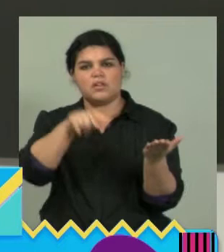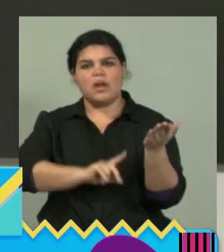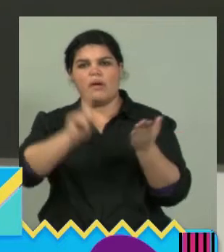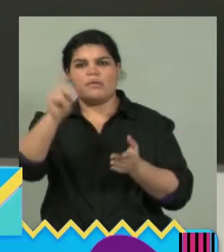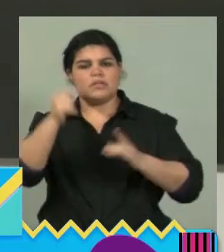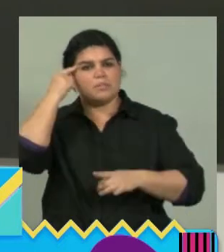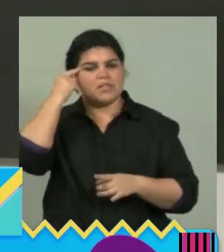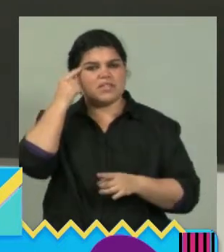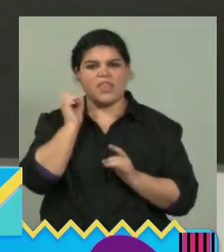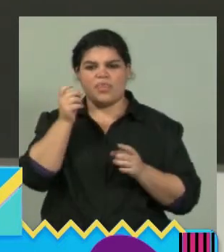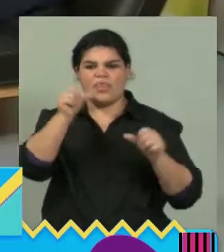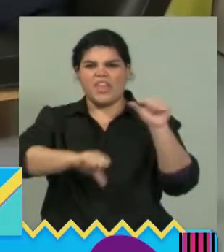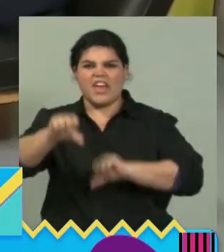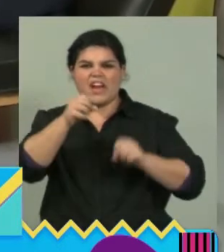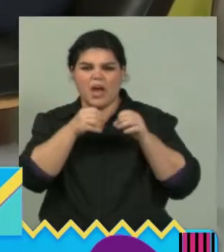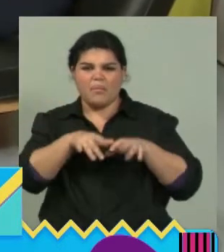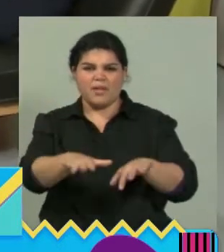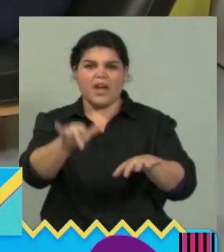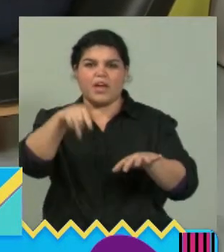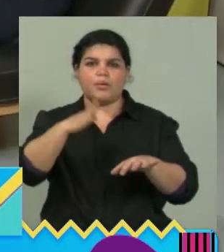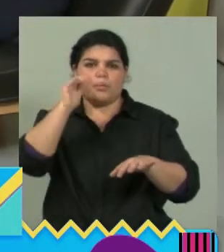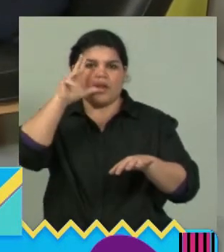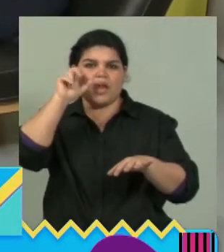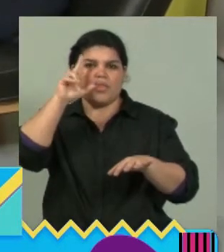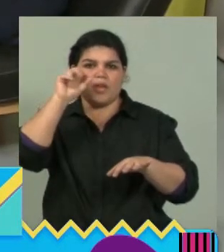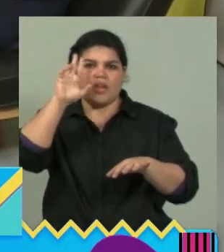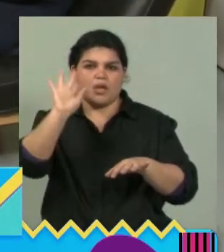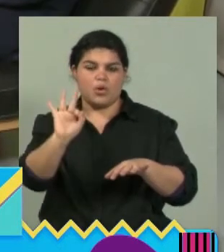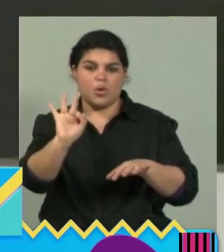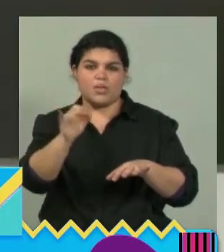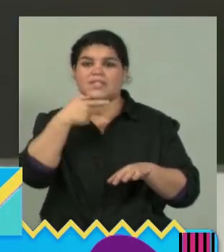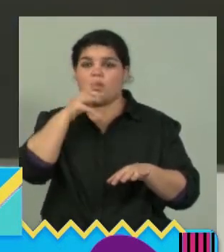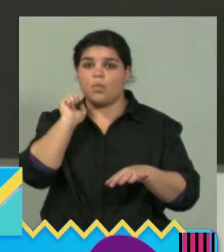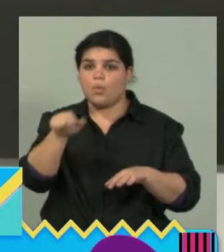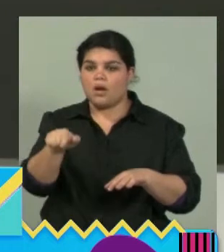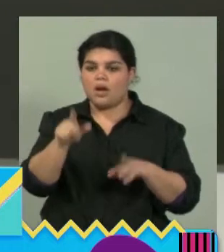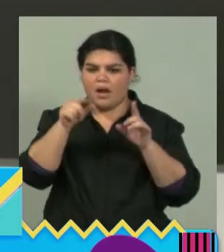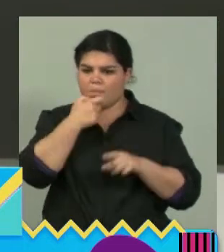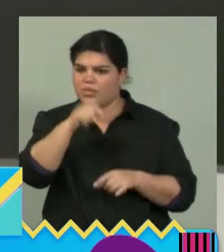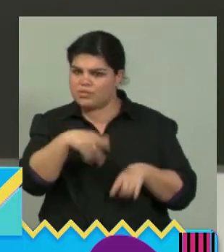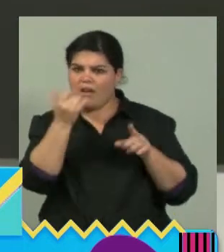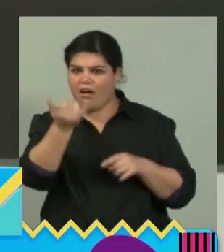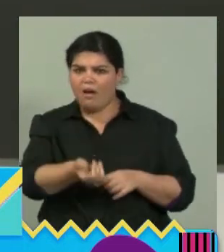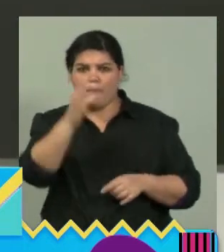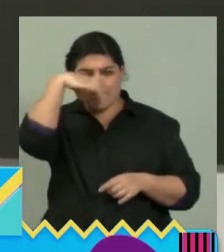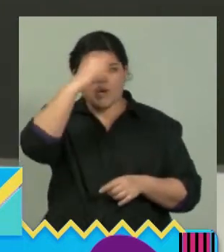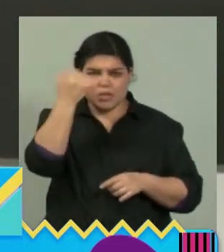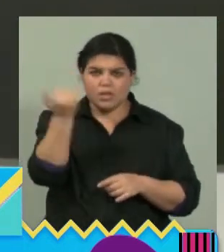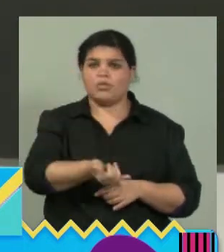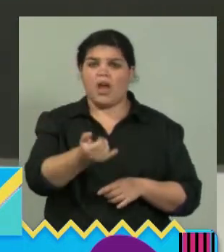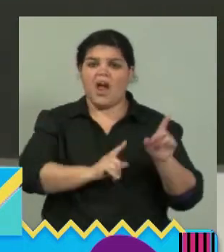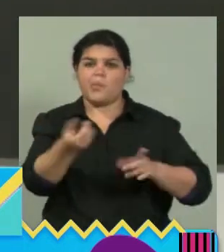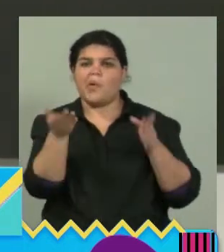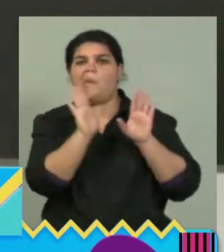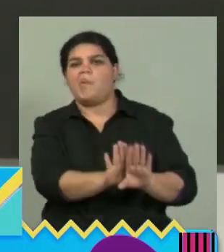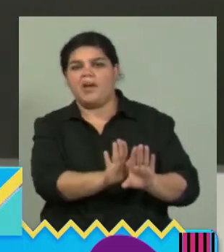derrames, los más recientes, en Veladero, ¿sí? En San Juan. Pero aquí en Mendoza hay muchos proyectos y eso también vamos a estar hablando porque hay algunos que están paralizados.